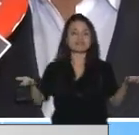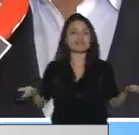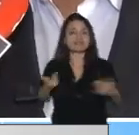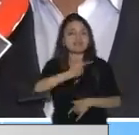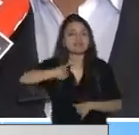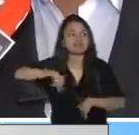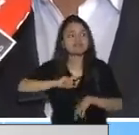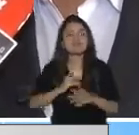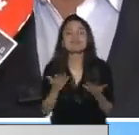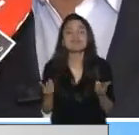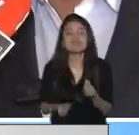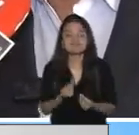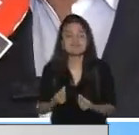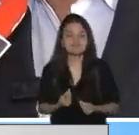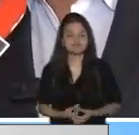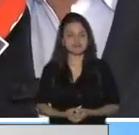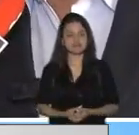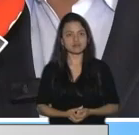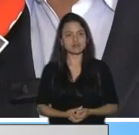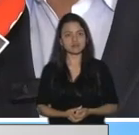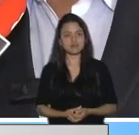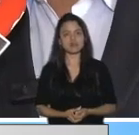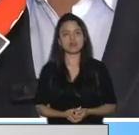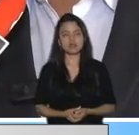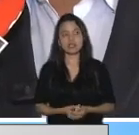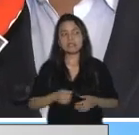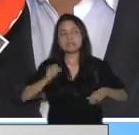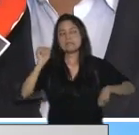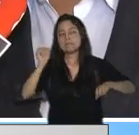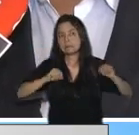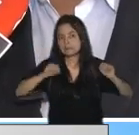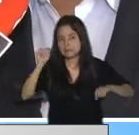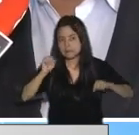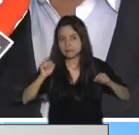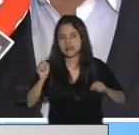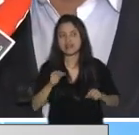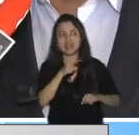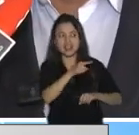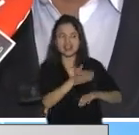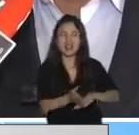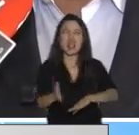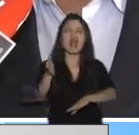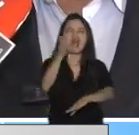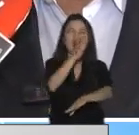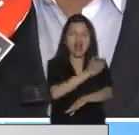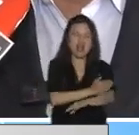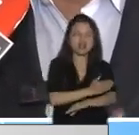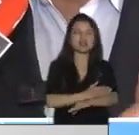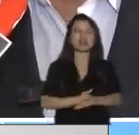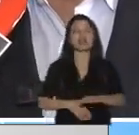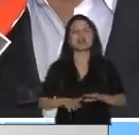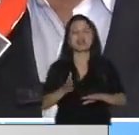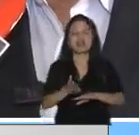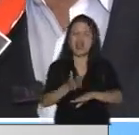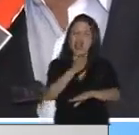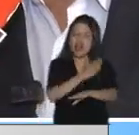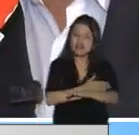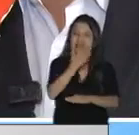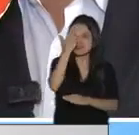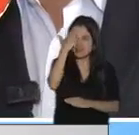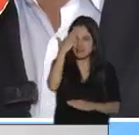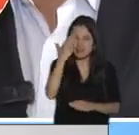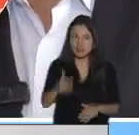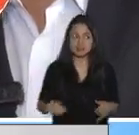estamos recogiendo otra información de que posiblemente ya habían, digamos, anuncios de estos ataques, pero estamos en eso.